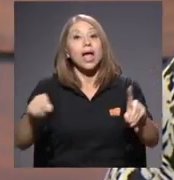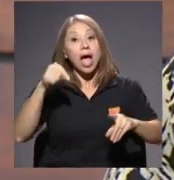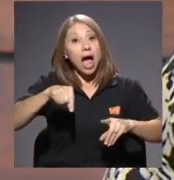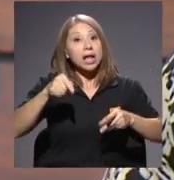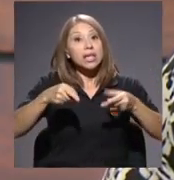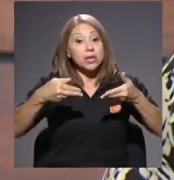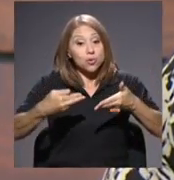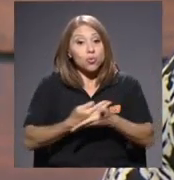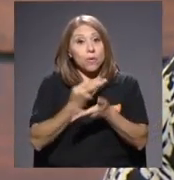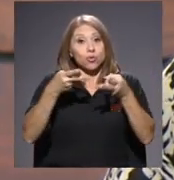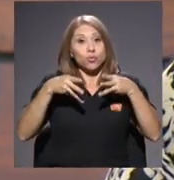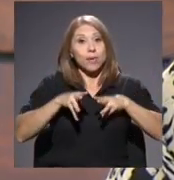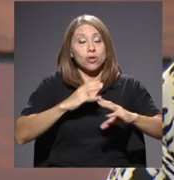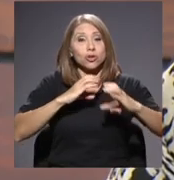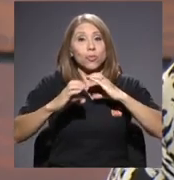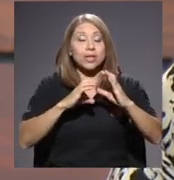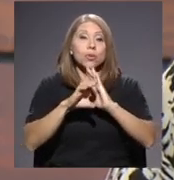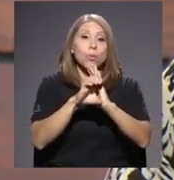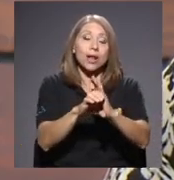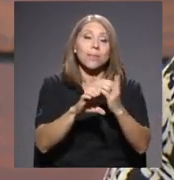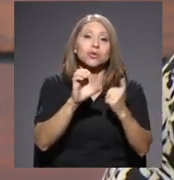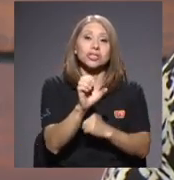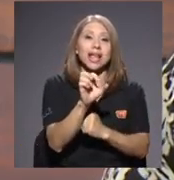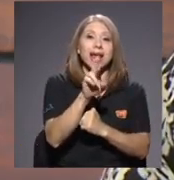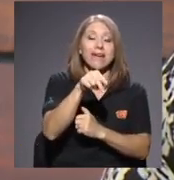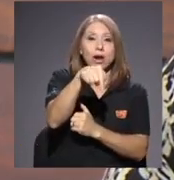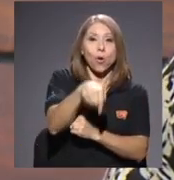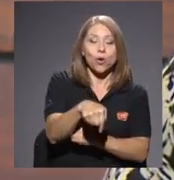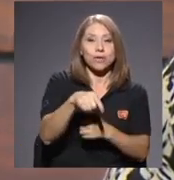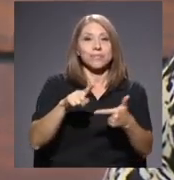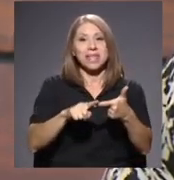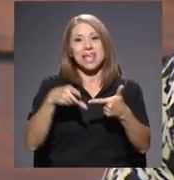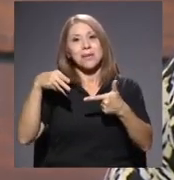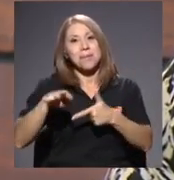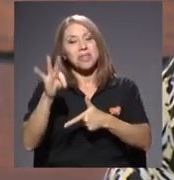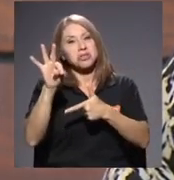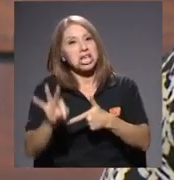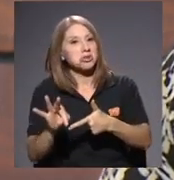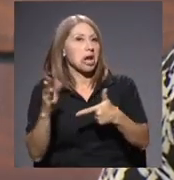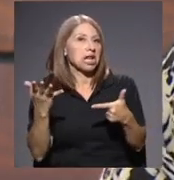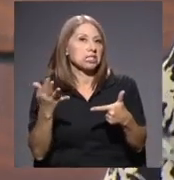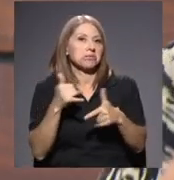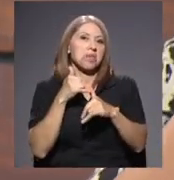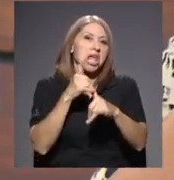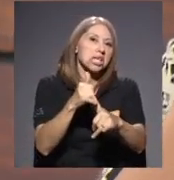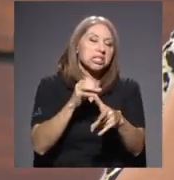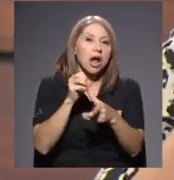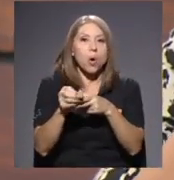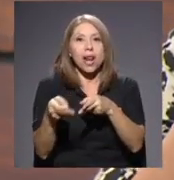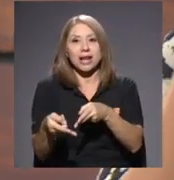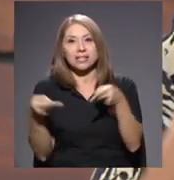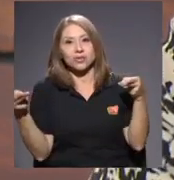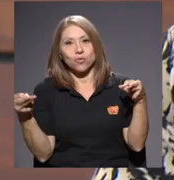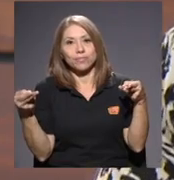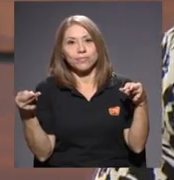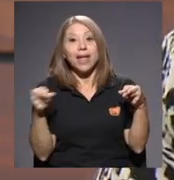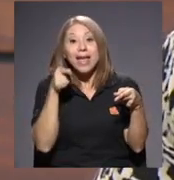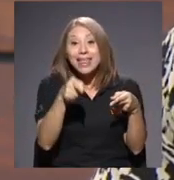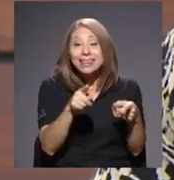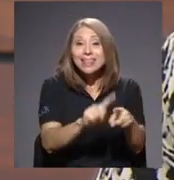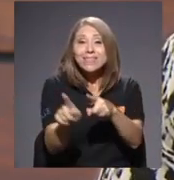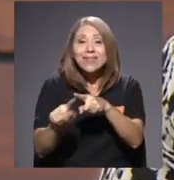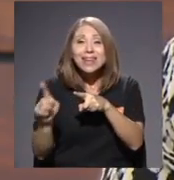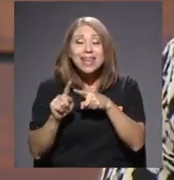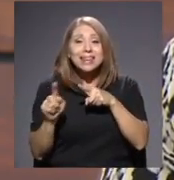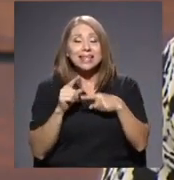como CR Hoy y la unión de medios más tradicionales, ¿va? Puede ser La Extra, puede ser La Nación. Esa mezcla del interés sobre temas